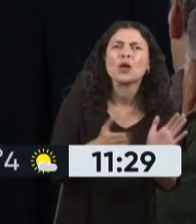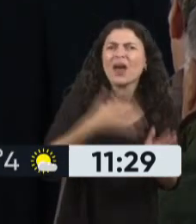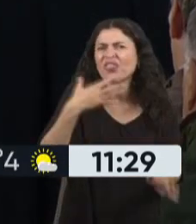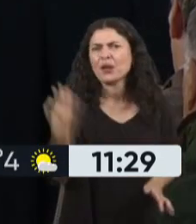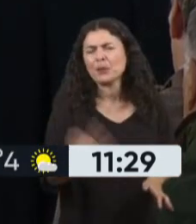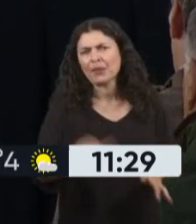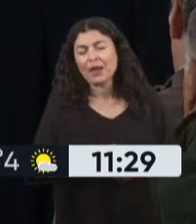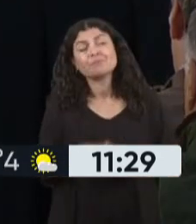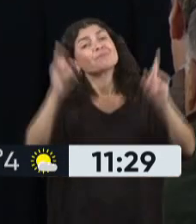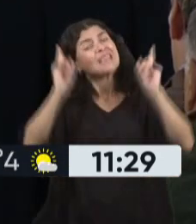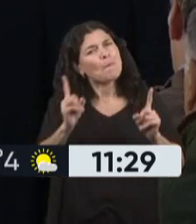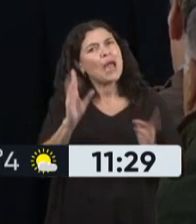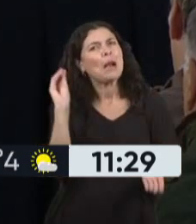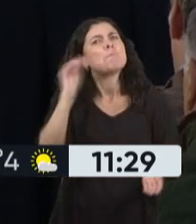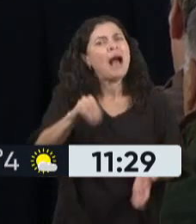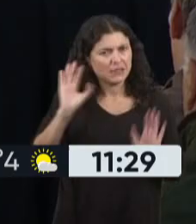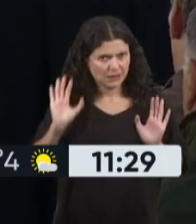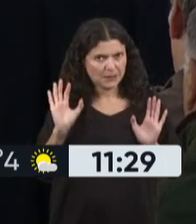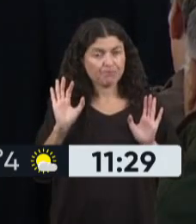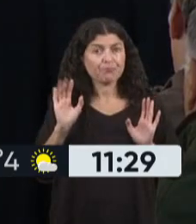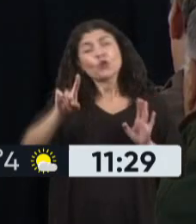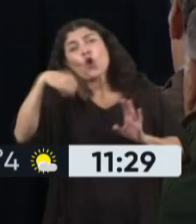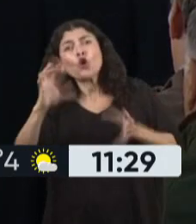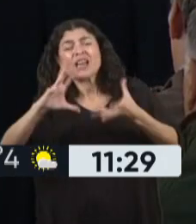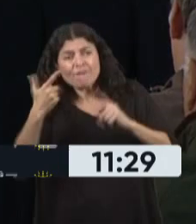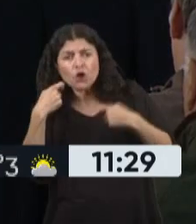cosas que tampoco teníamos planeadas hacer.